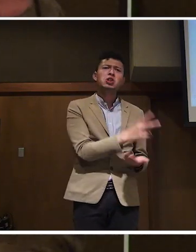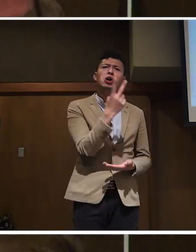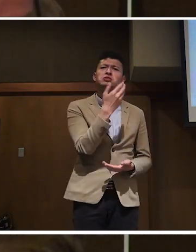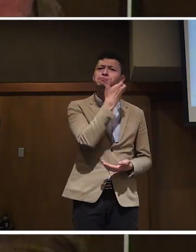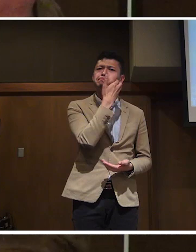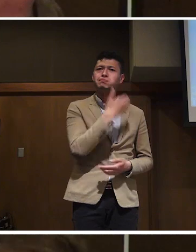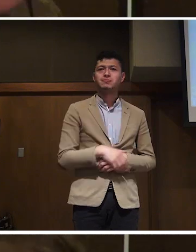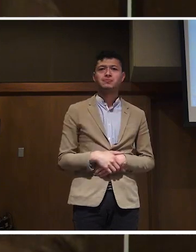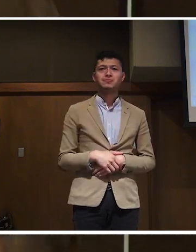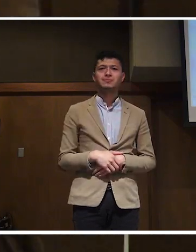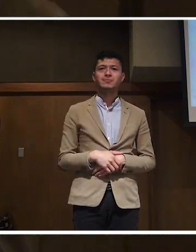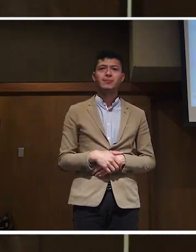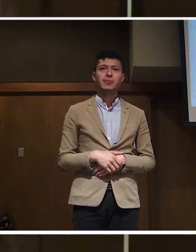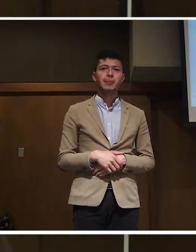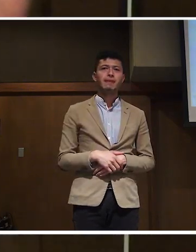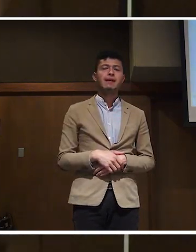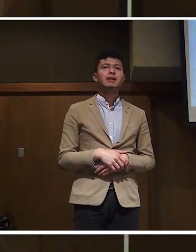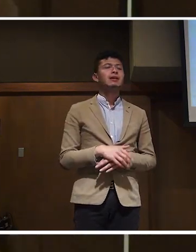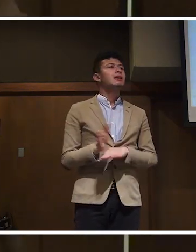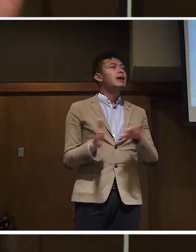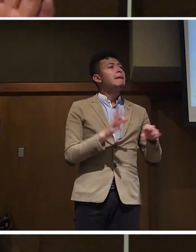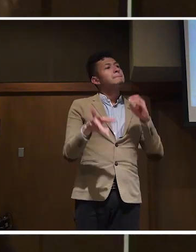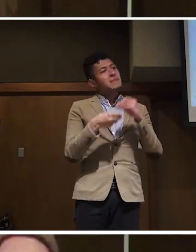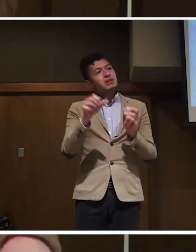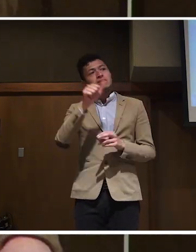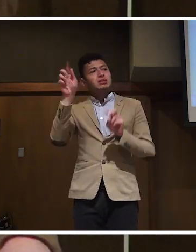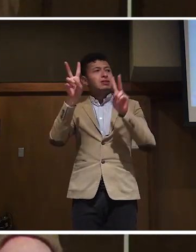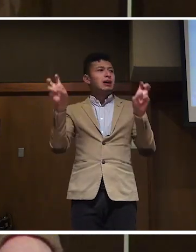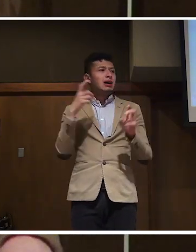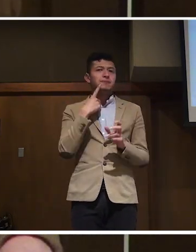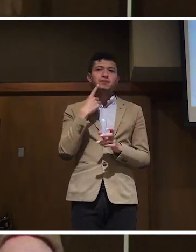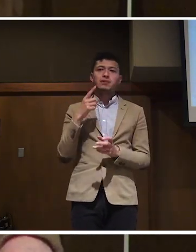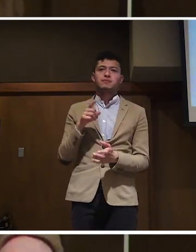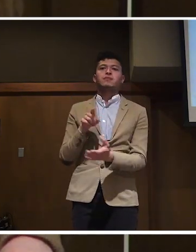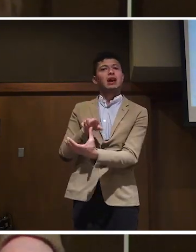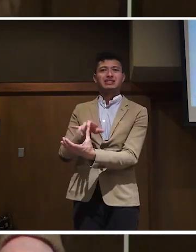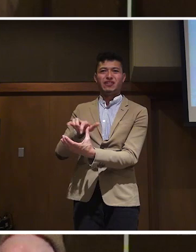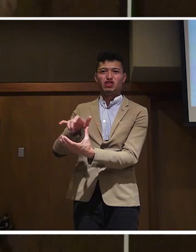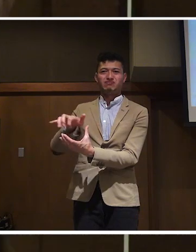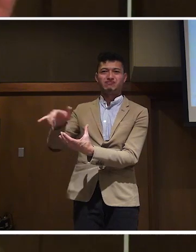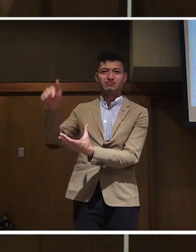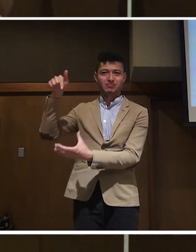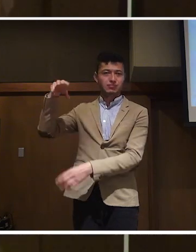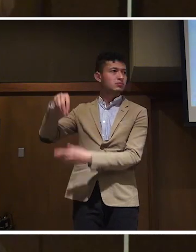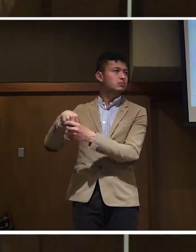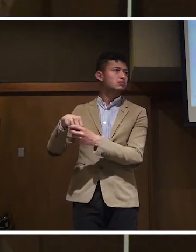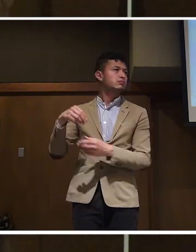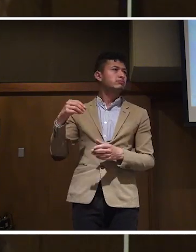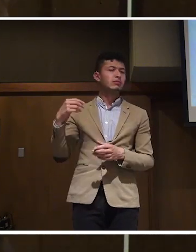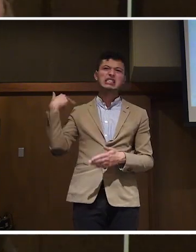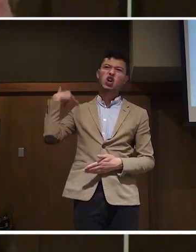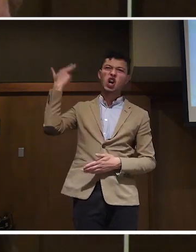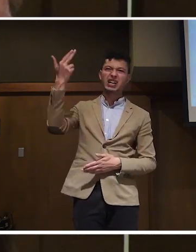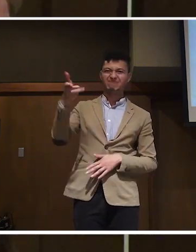Ahí pues, y hay los archivos, eso sí, los archivos ya que son de material histórico, en lo que de alguna manera esta